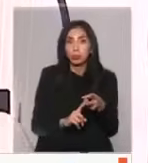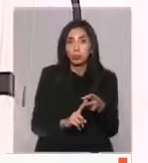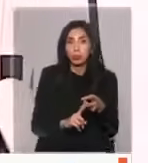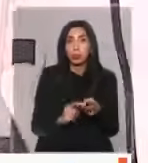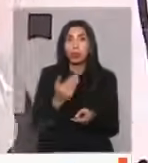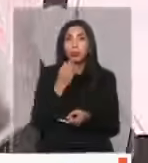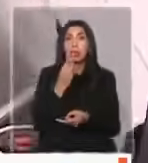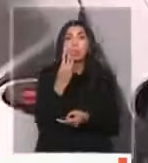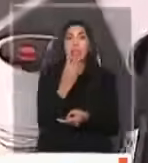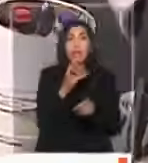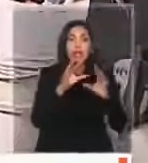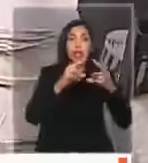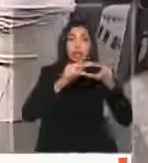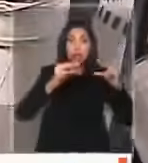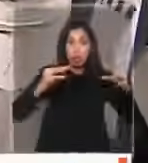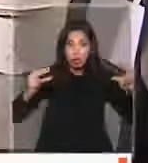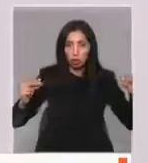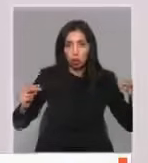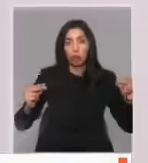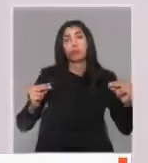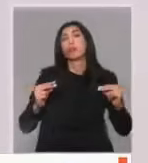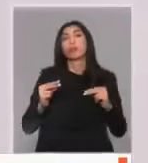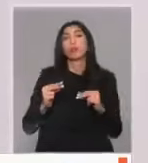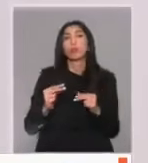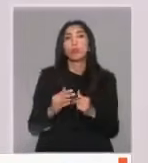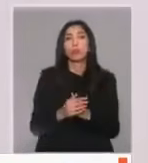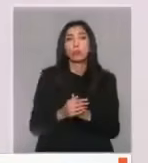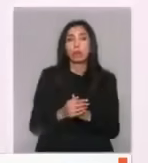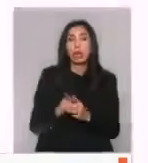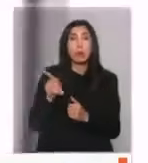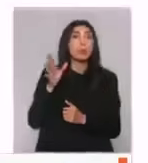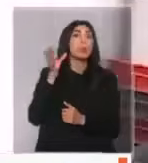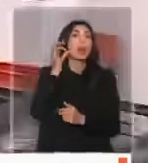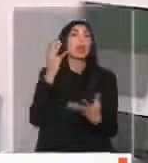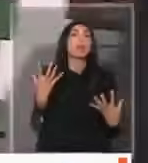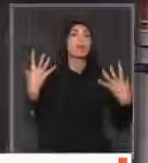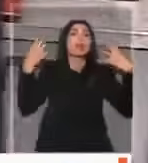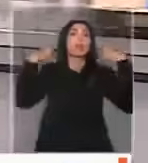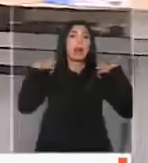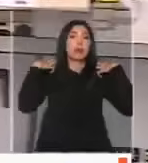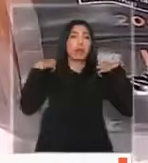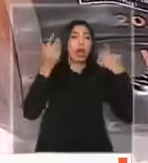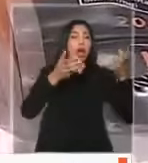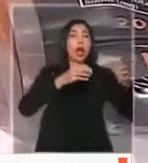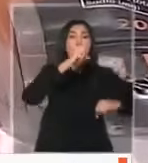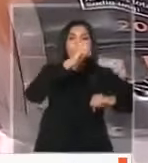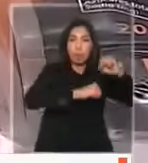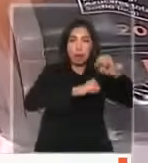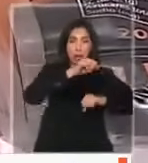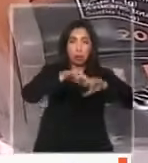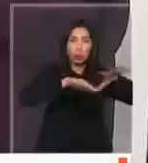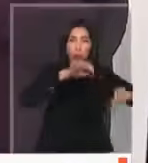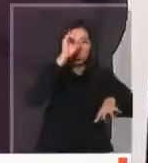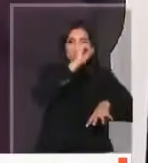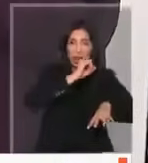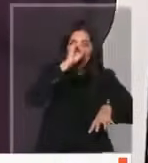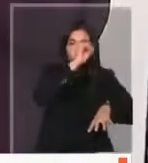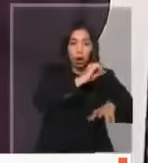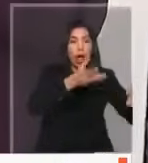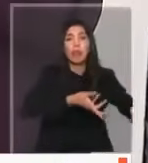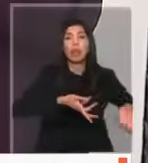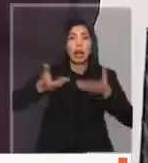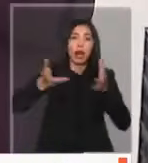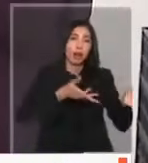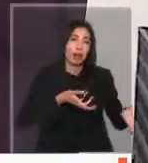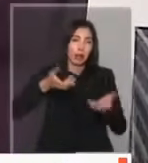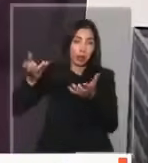serían tres chorizos ahumados de ajo. Ella es la encargada de los despachos en esta empresa de productos de cerdo artesanales ahumados. Su